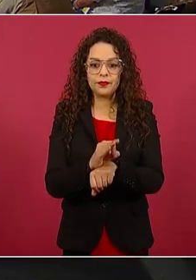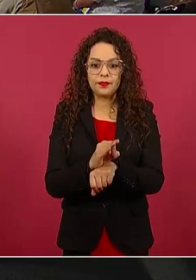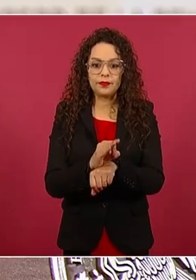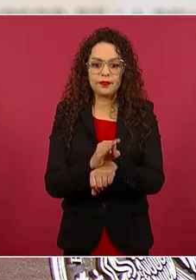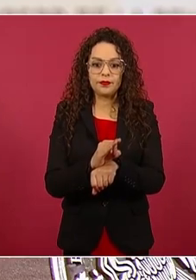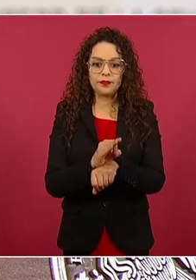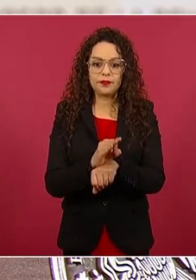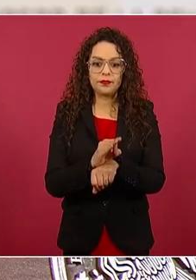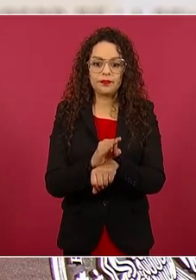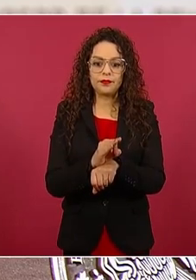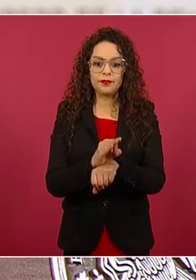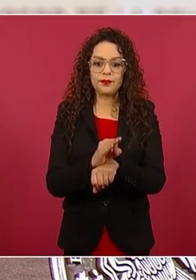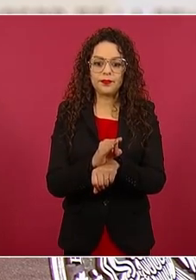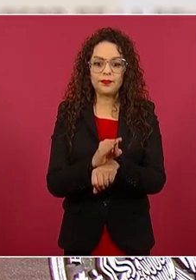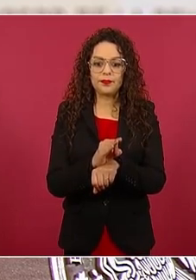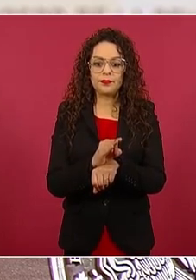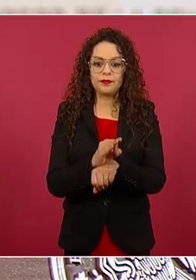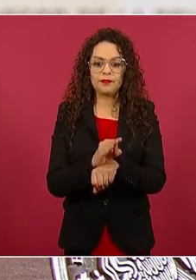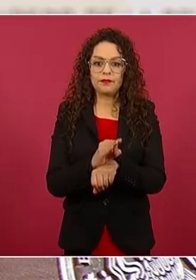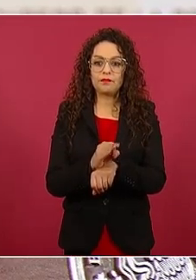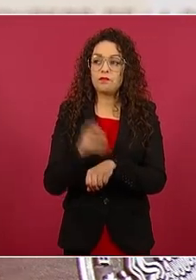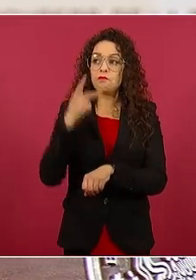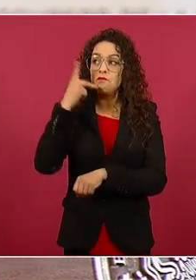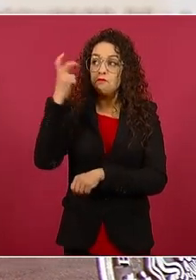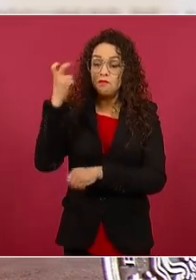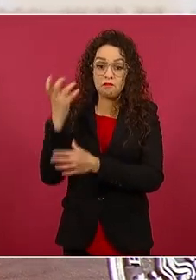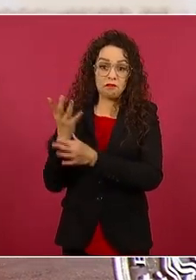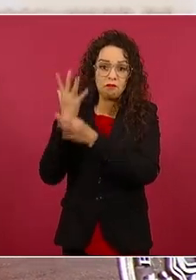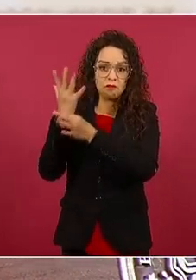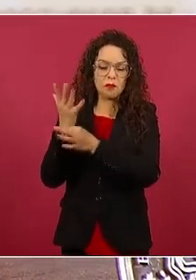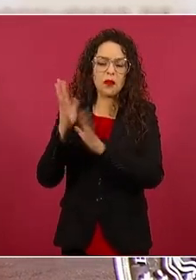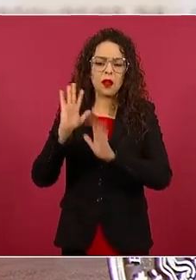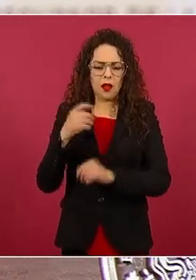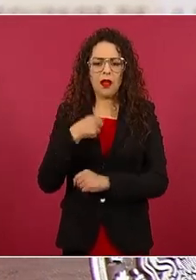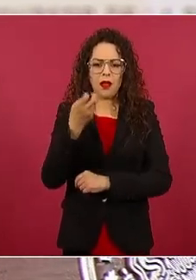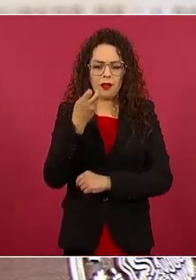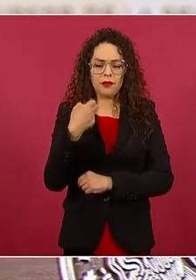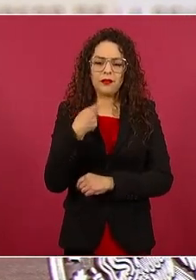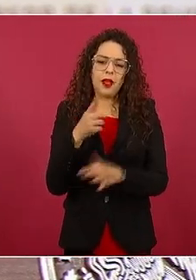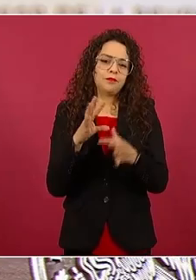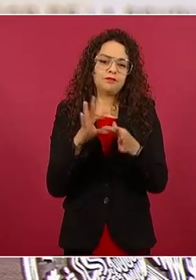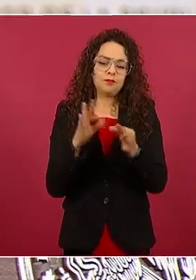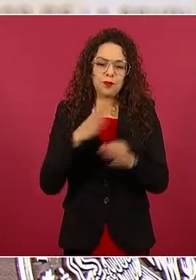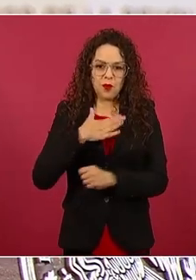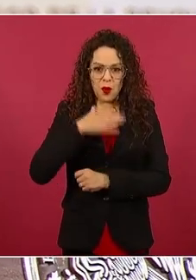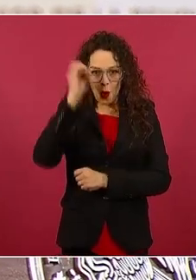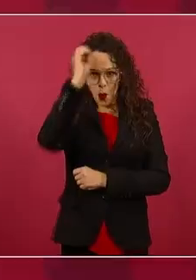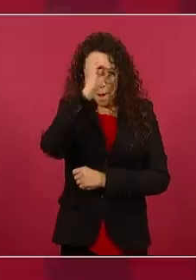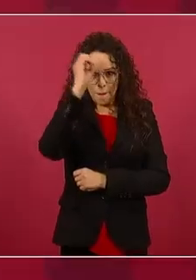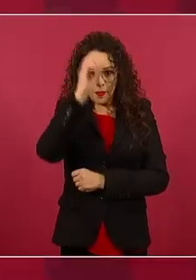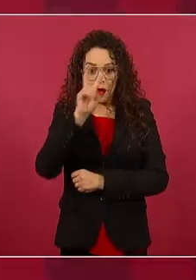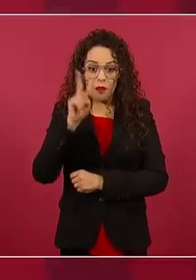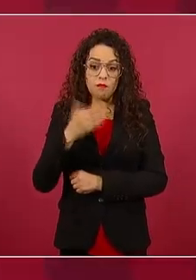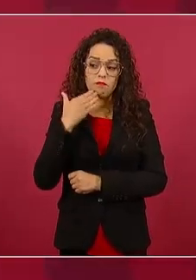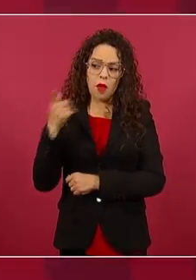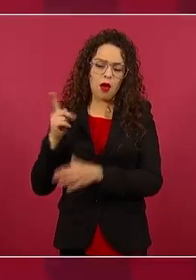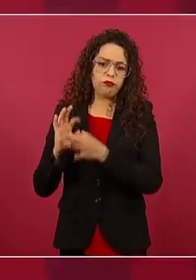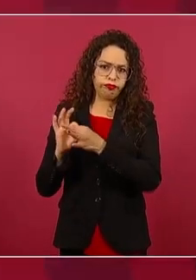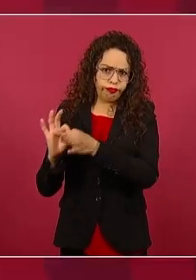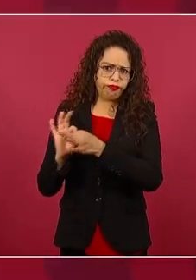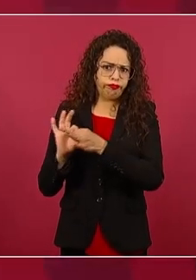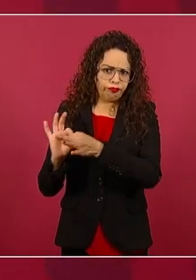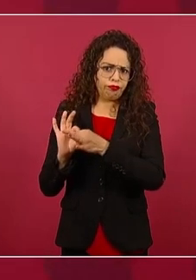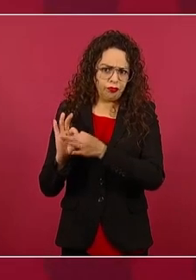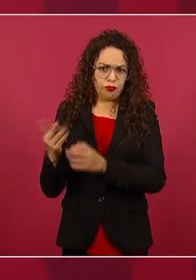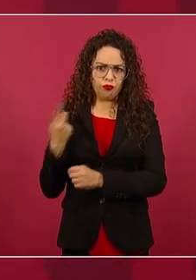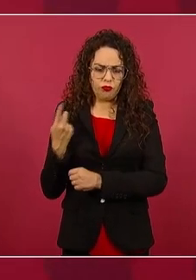esa declaración. Fue muy buena la relación. Para los que quieran saber más